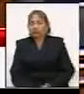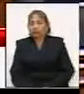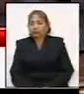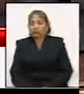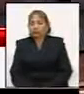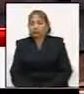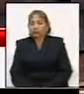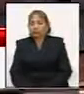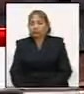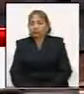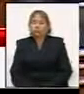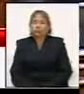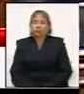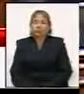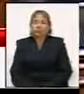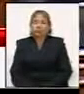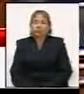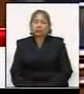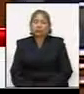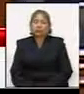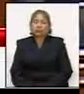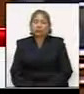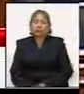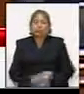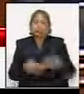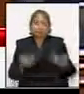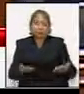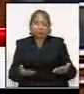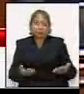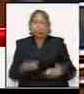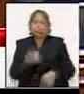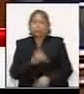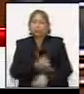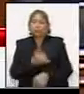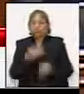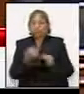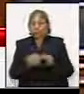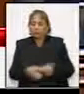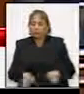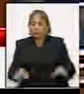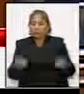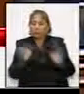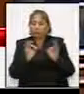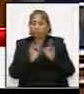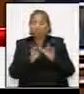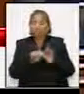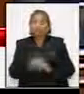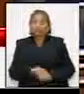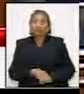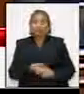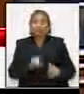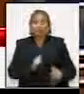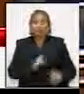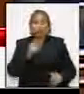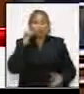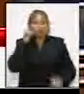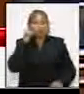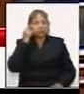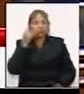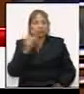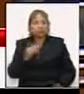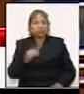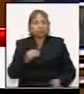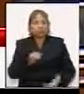instituciones. Tiempo adicional. Que vienen dando en esta institución tan importante. Yo creo, como debe